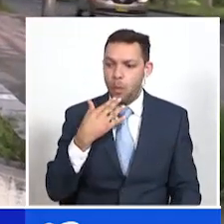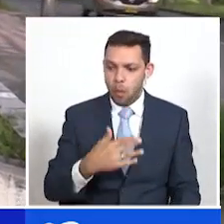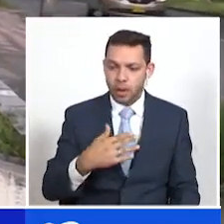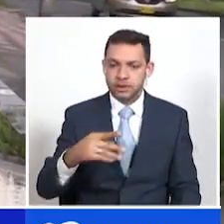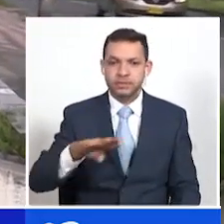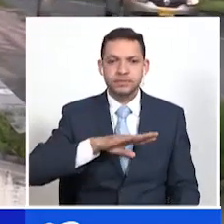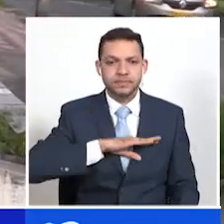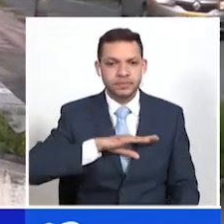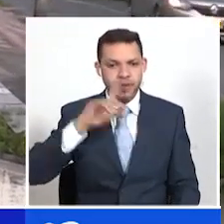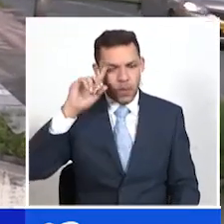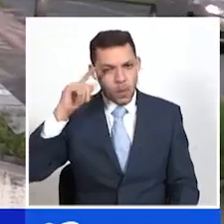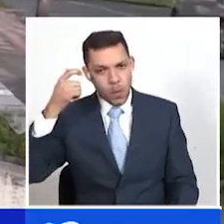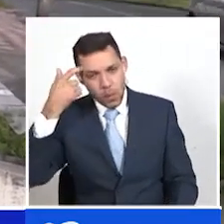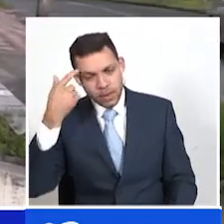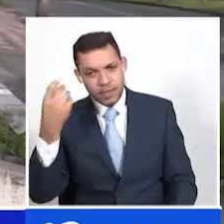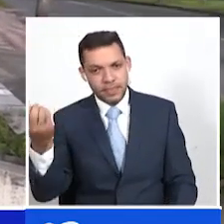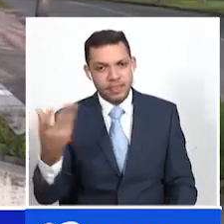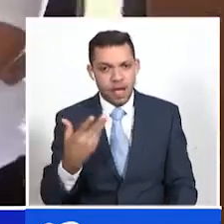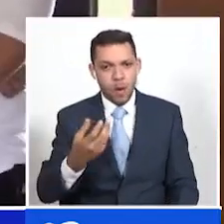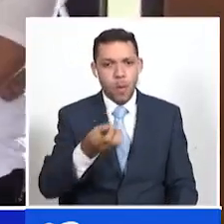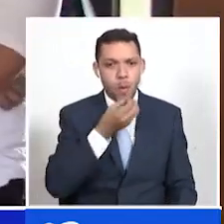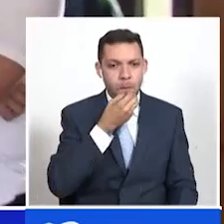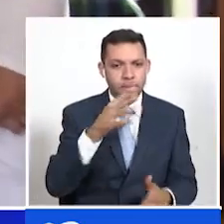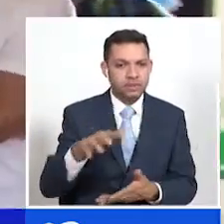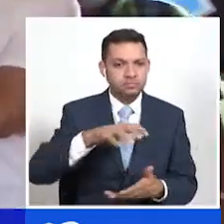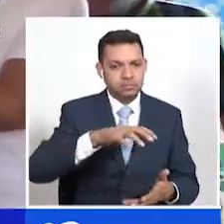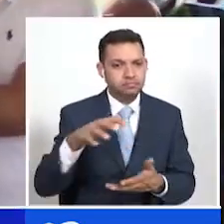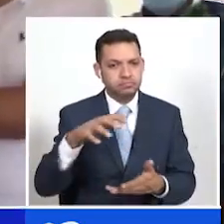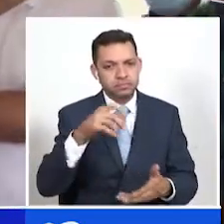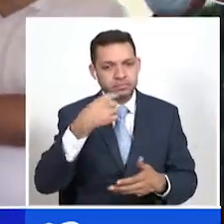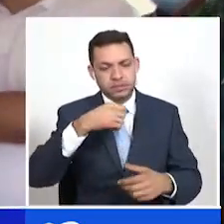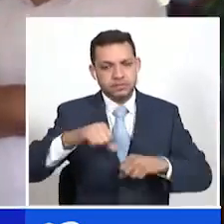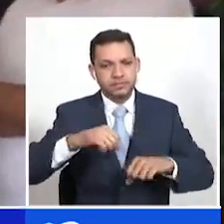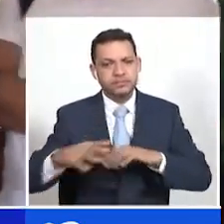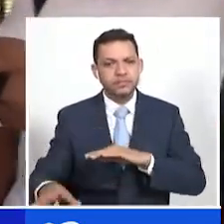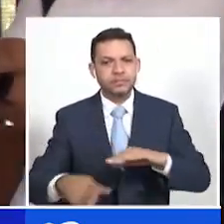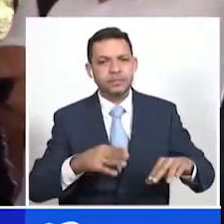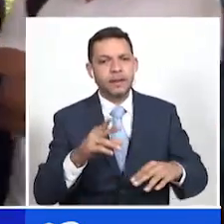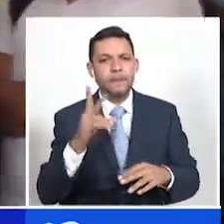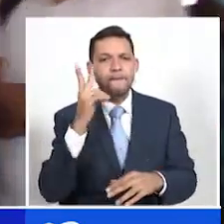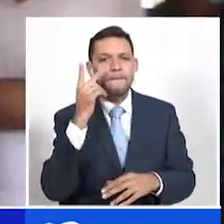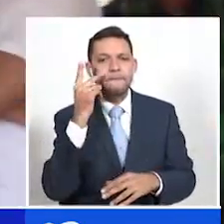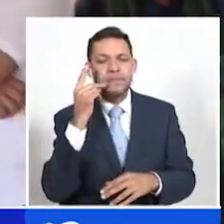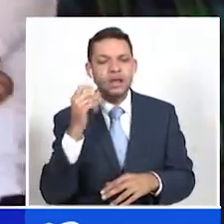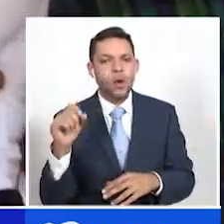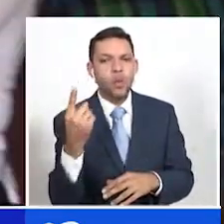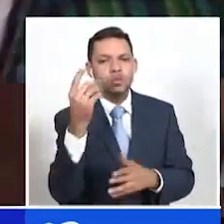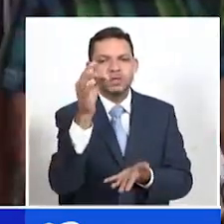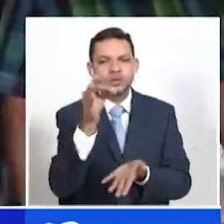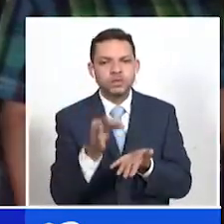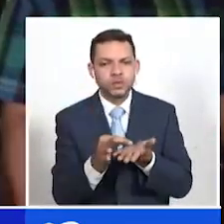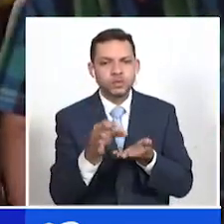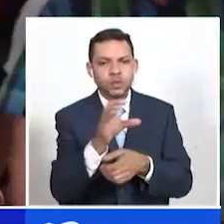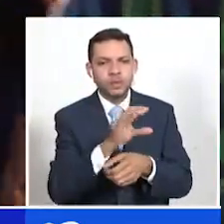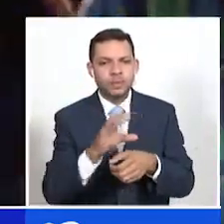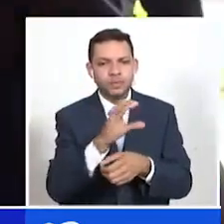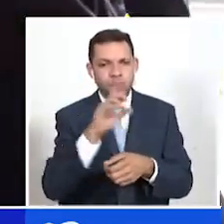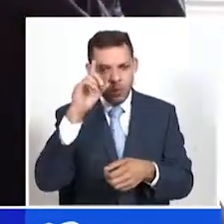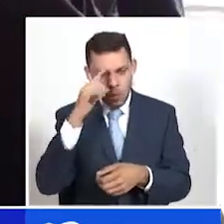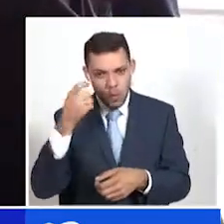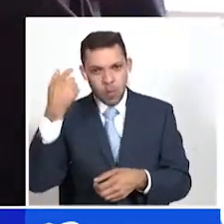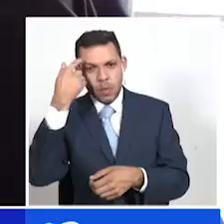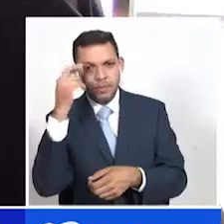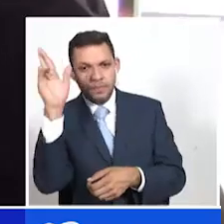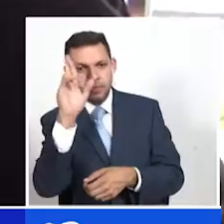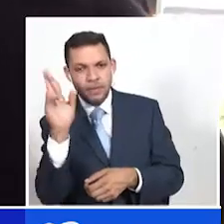la entrega de mercados ahora con lo de la pandemia. Según dicha encuesta, Pereira es la única ciudad capital de Colombia donde el gobernador del departamento